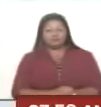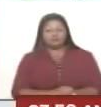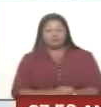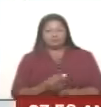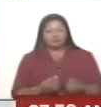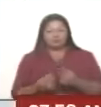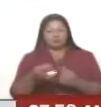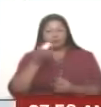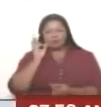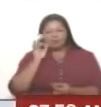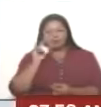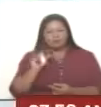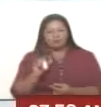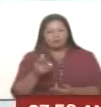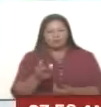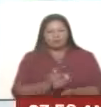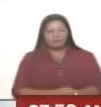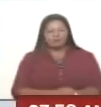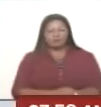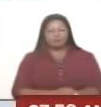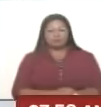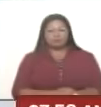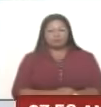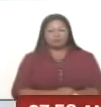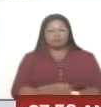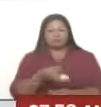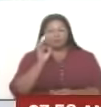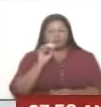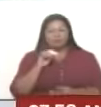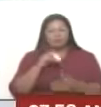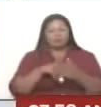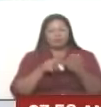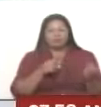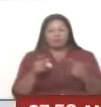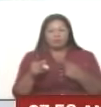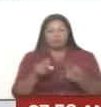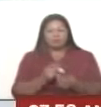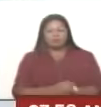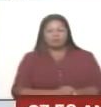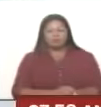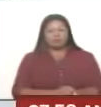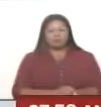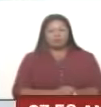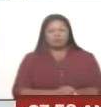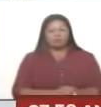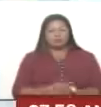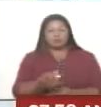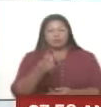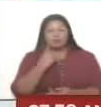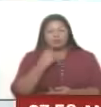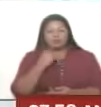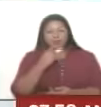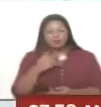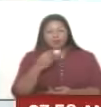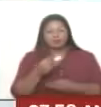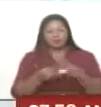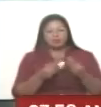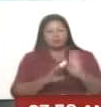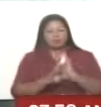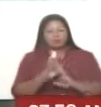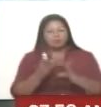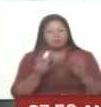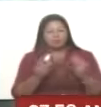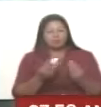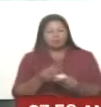Economía del café. Economía. Dijo, sí. No, el café lo vamos a guardar para la exportación, es uno de los rubros tradicionales. Es uno de los rubros que además ha crecido muchísimo.